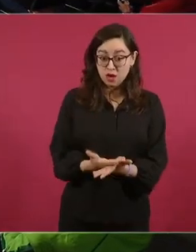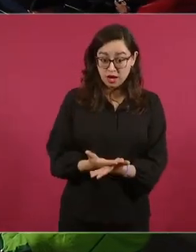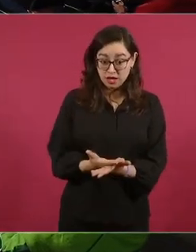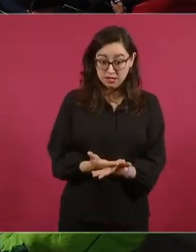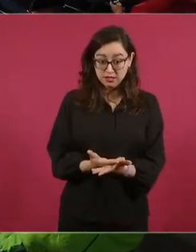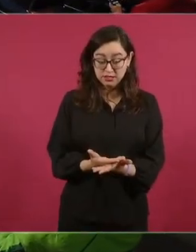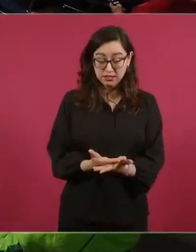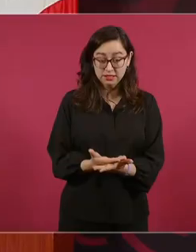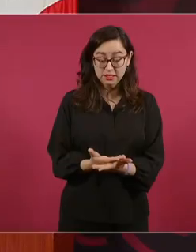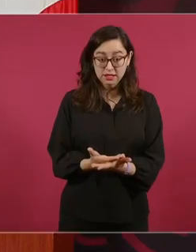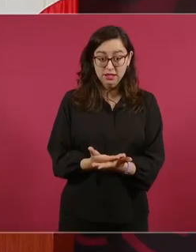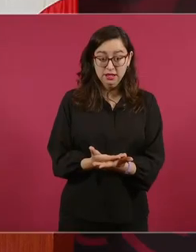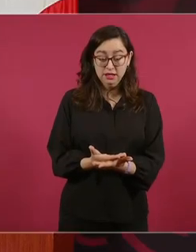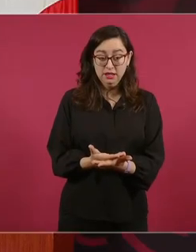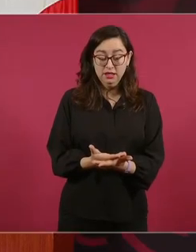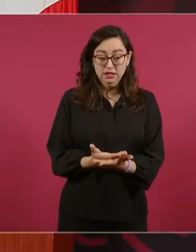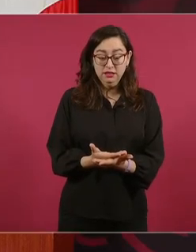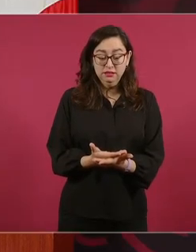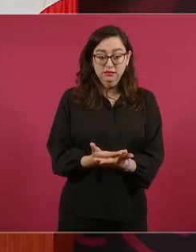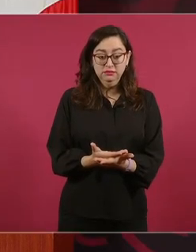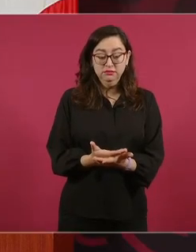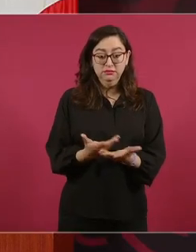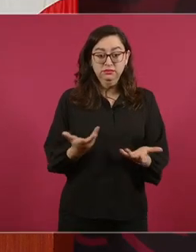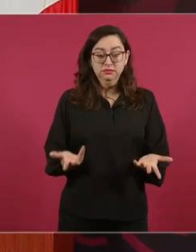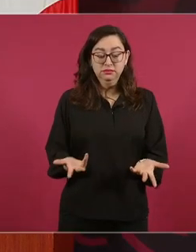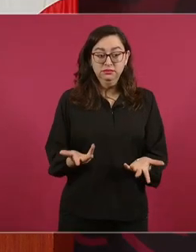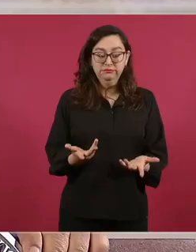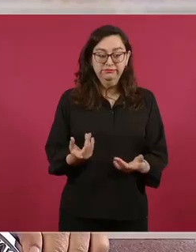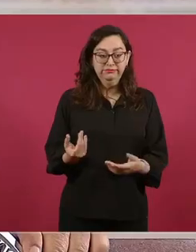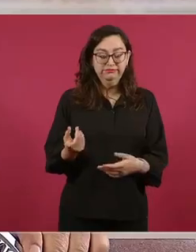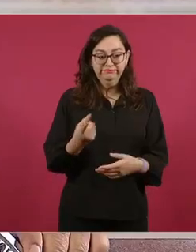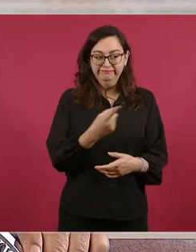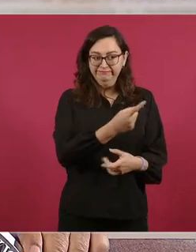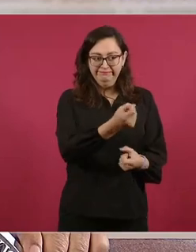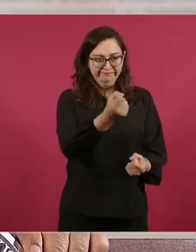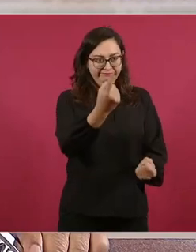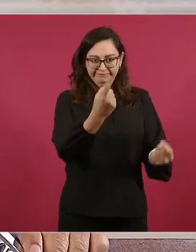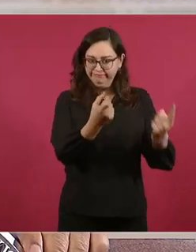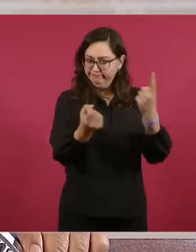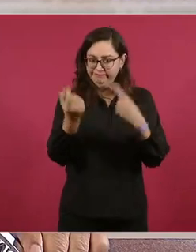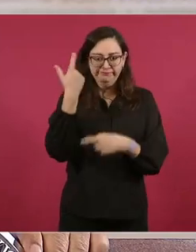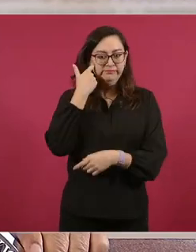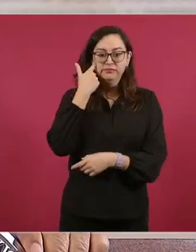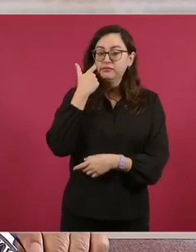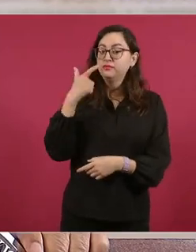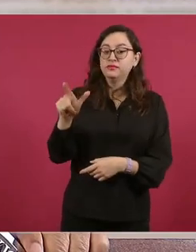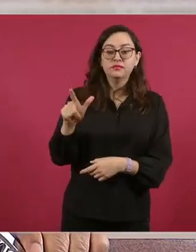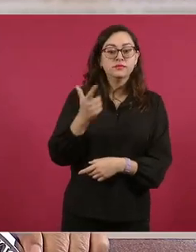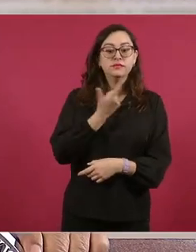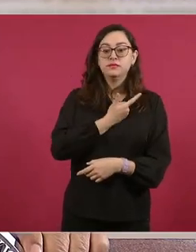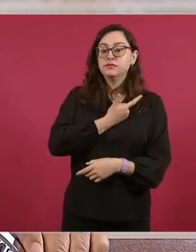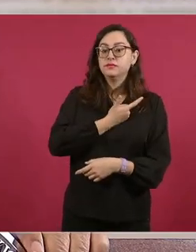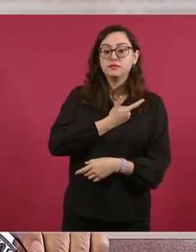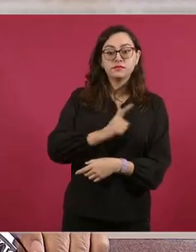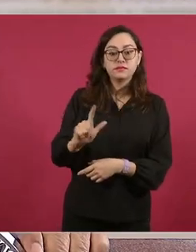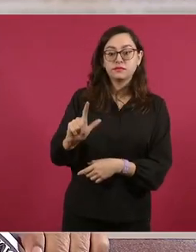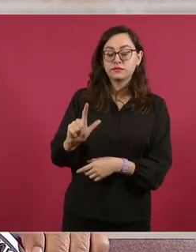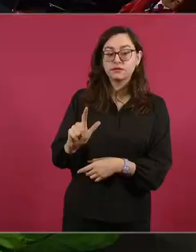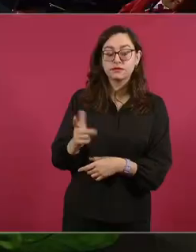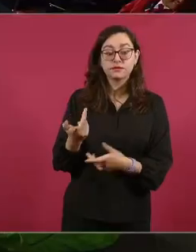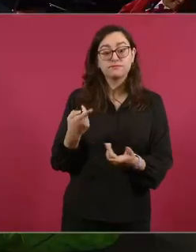que no les gustaba a algunos, de la